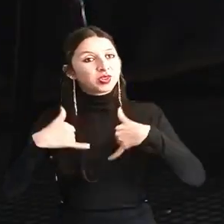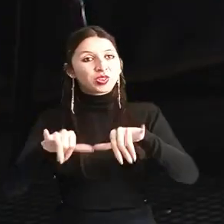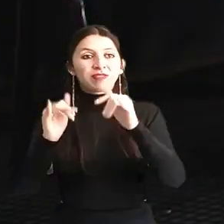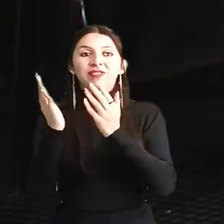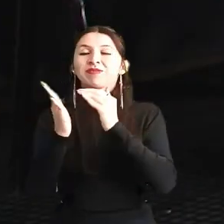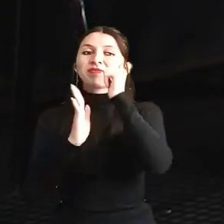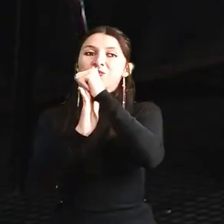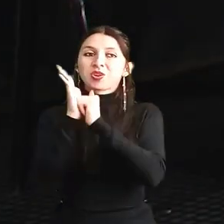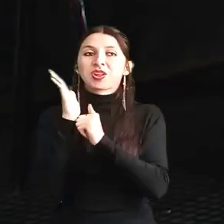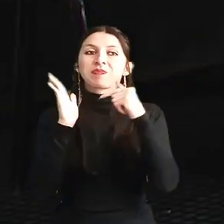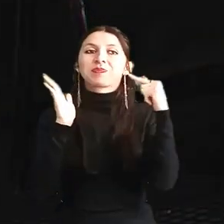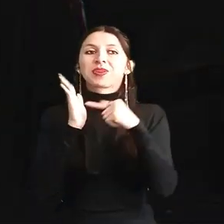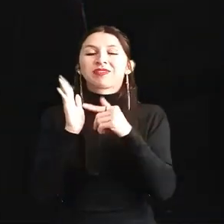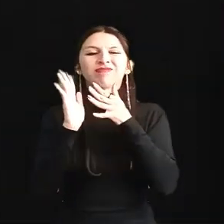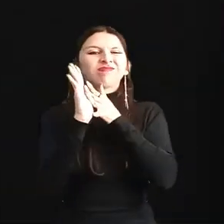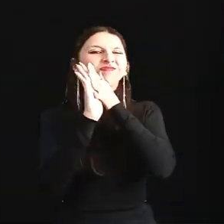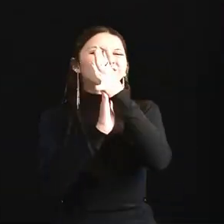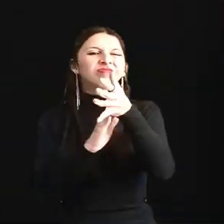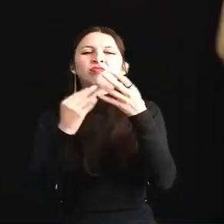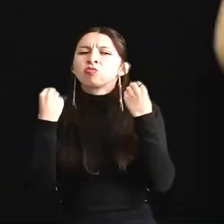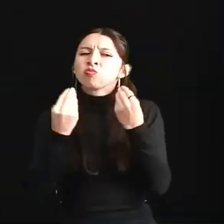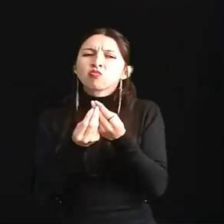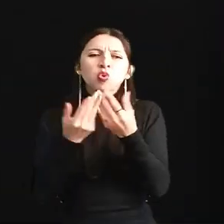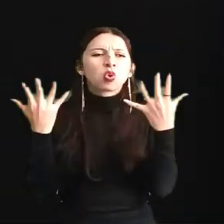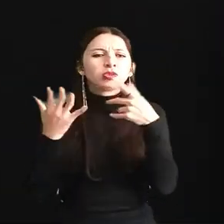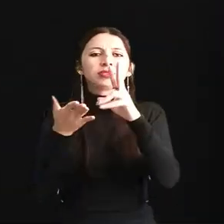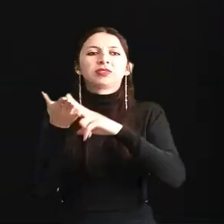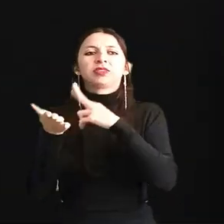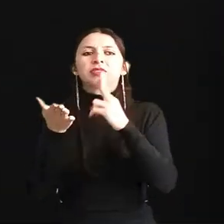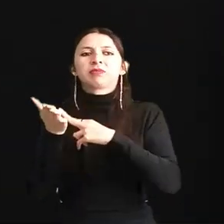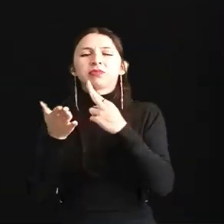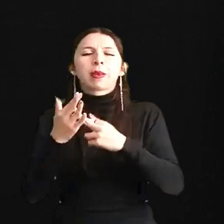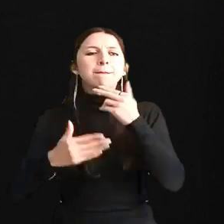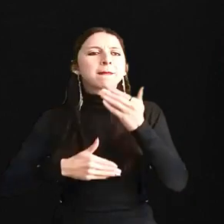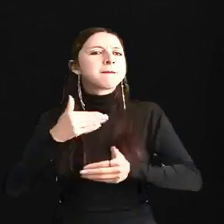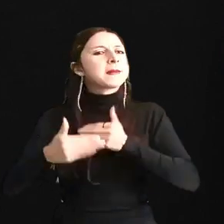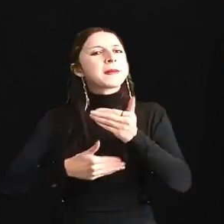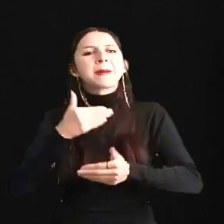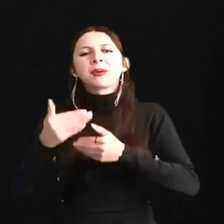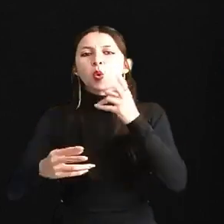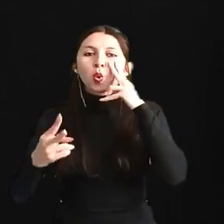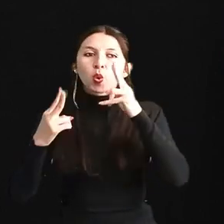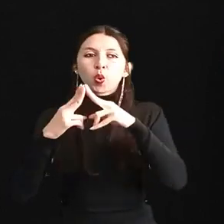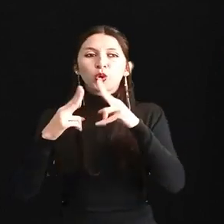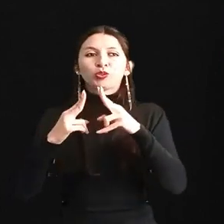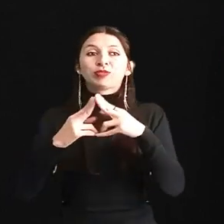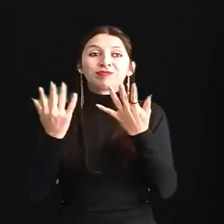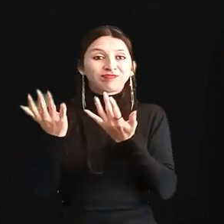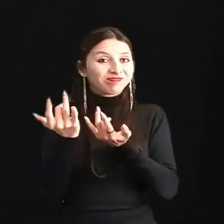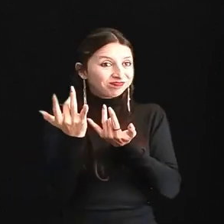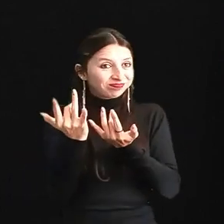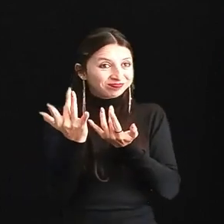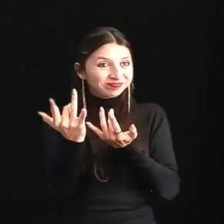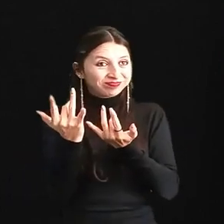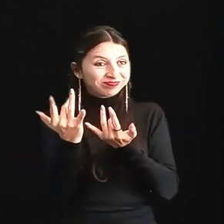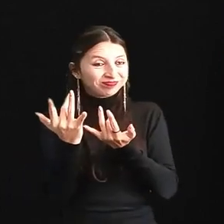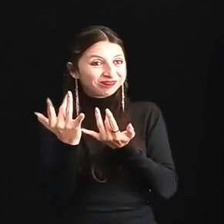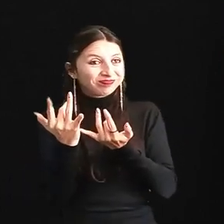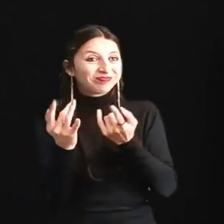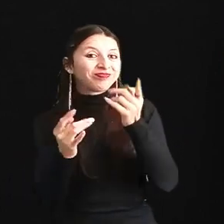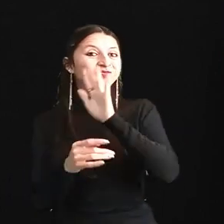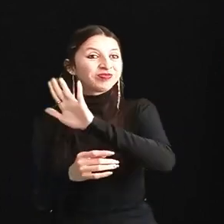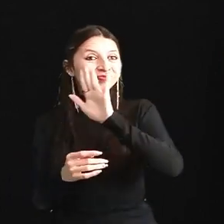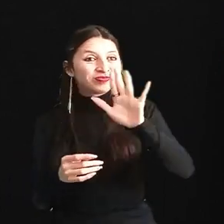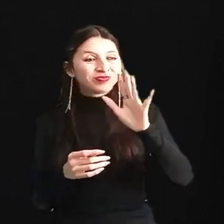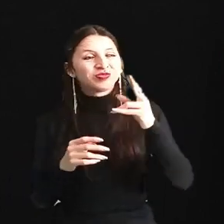despedimos dejándoles ese gran mensaje son muchas revistas las queremos conociendo episodio tras episodio Así es que Esperamos que por supuesto